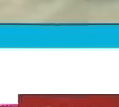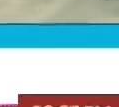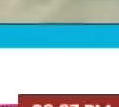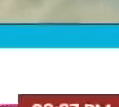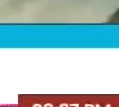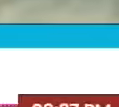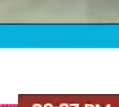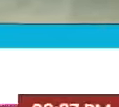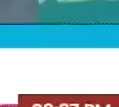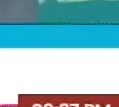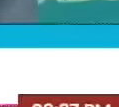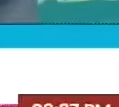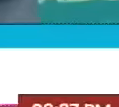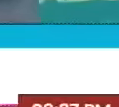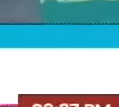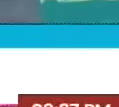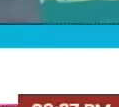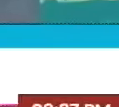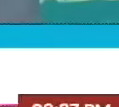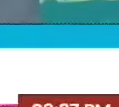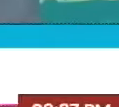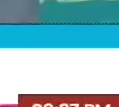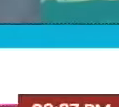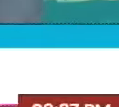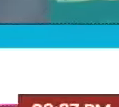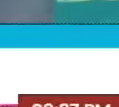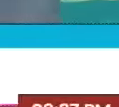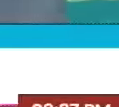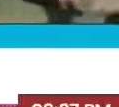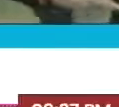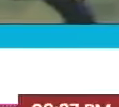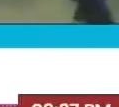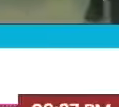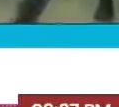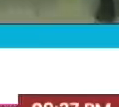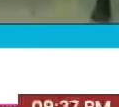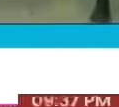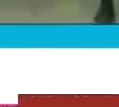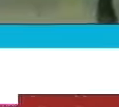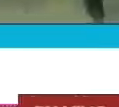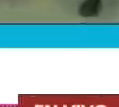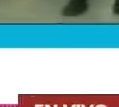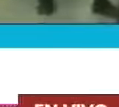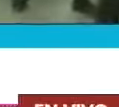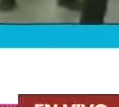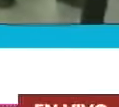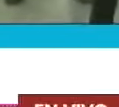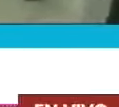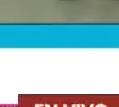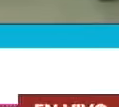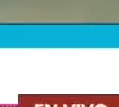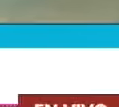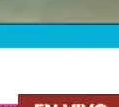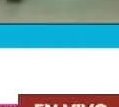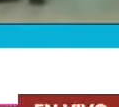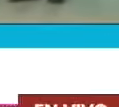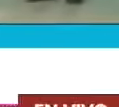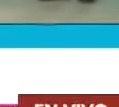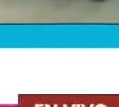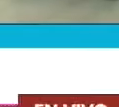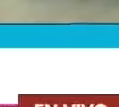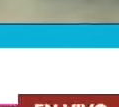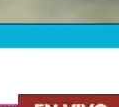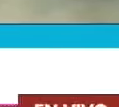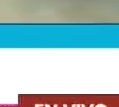la vida. Y viviremos y venceremos. Con el comandante presidente